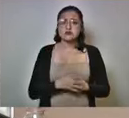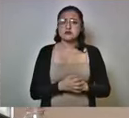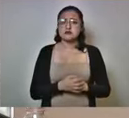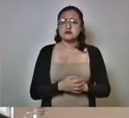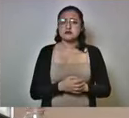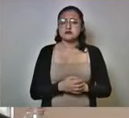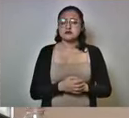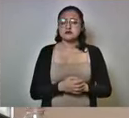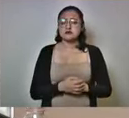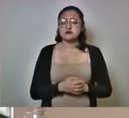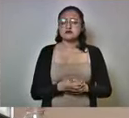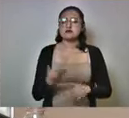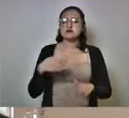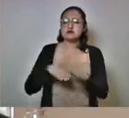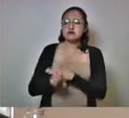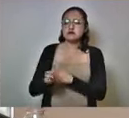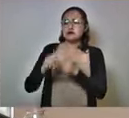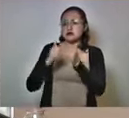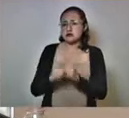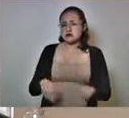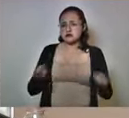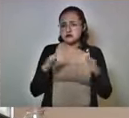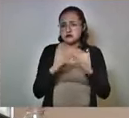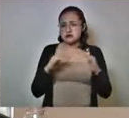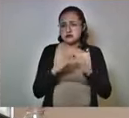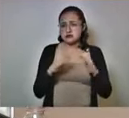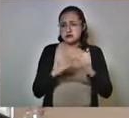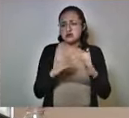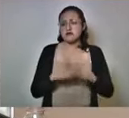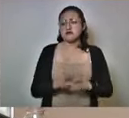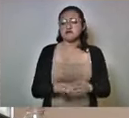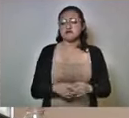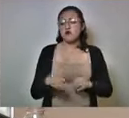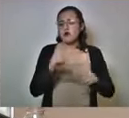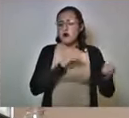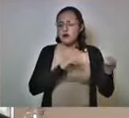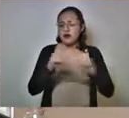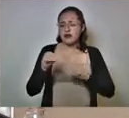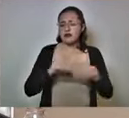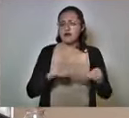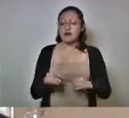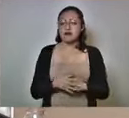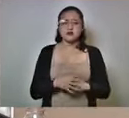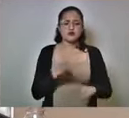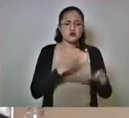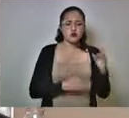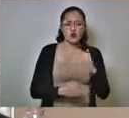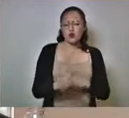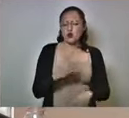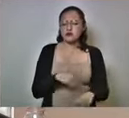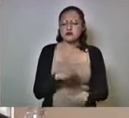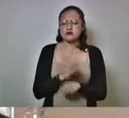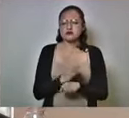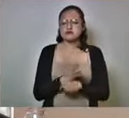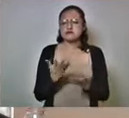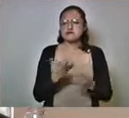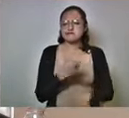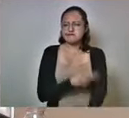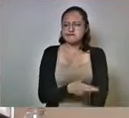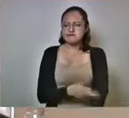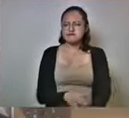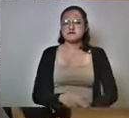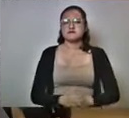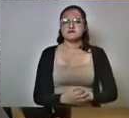de confinamiento, de movilidad, de todo lo que hemos estado resolviendo.